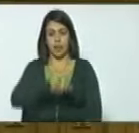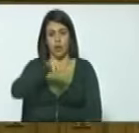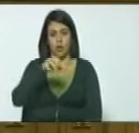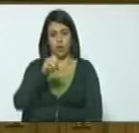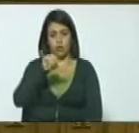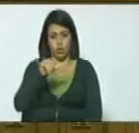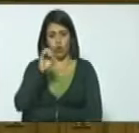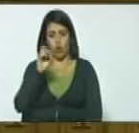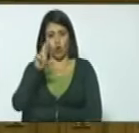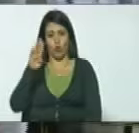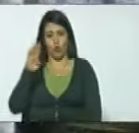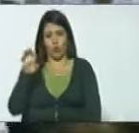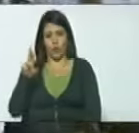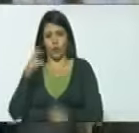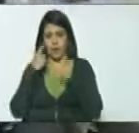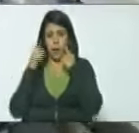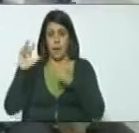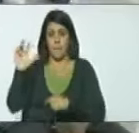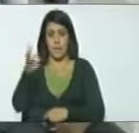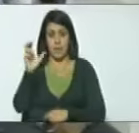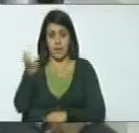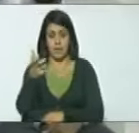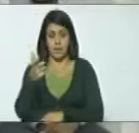Jorgan Cabaneiro, pitcher.